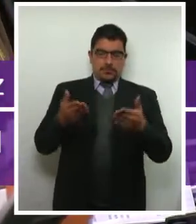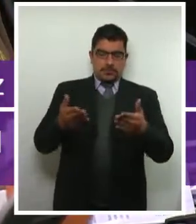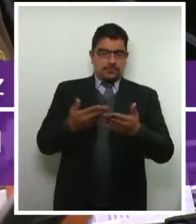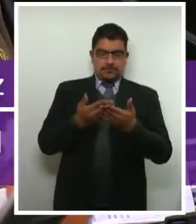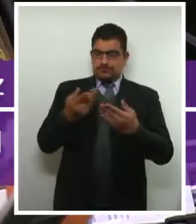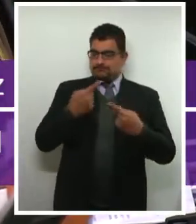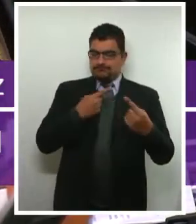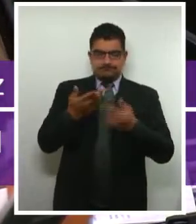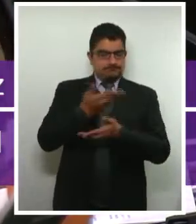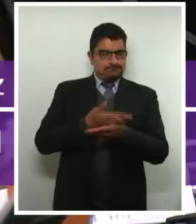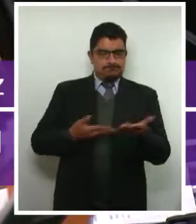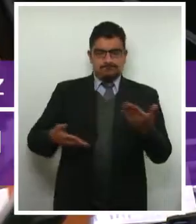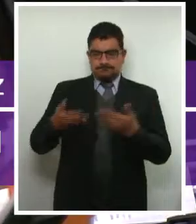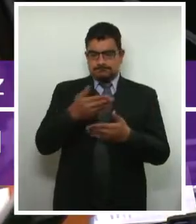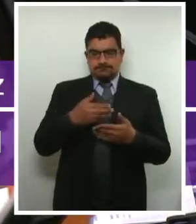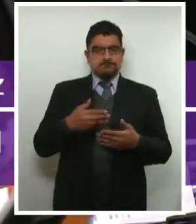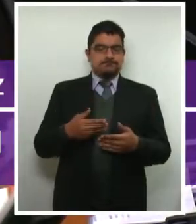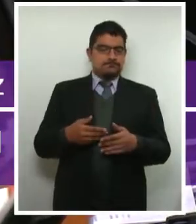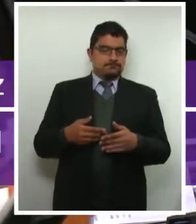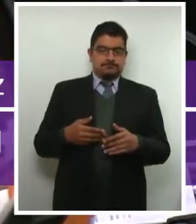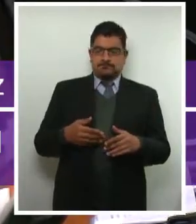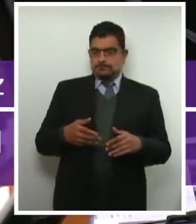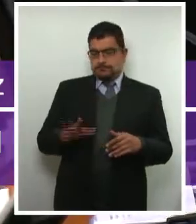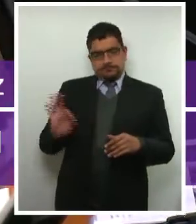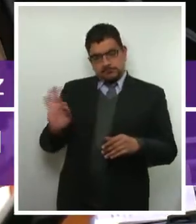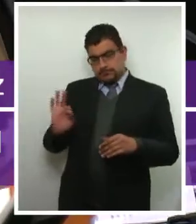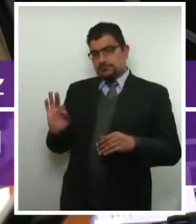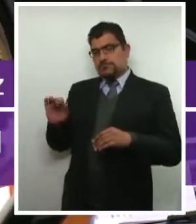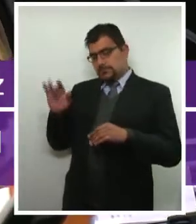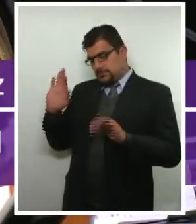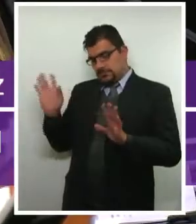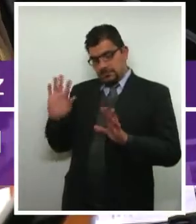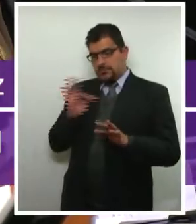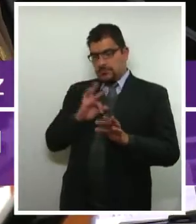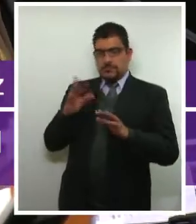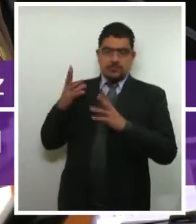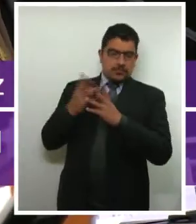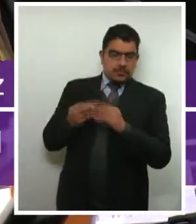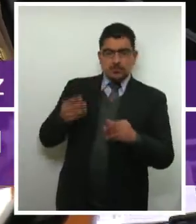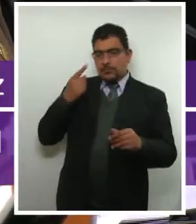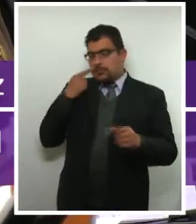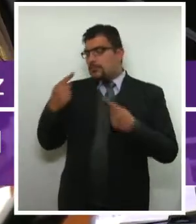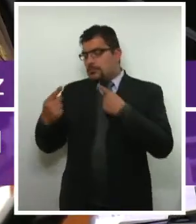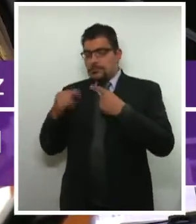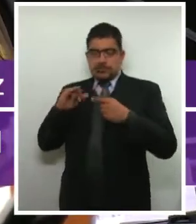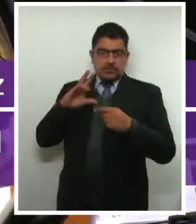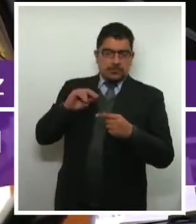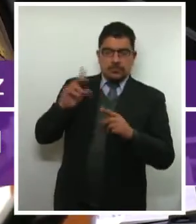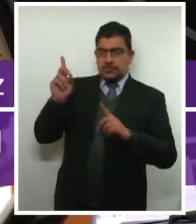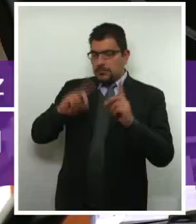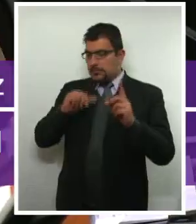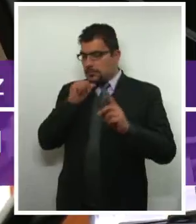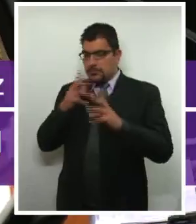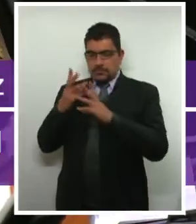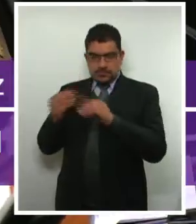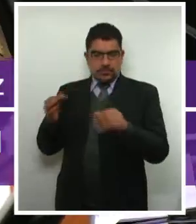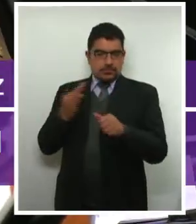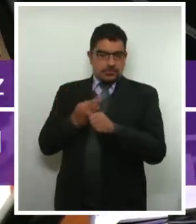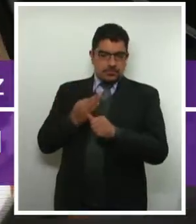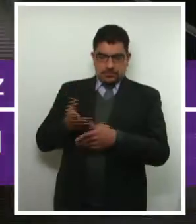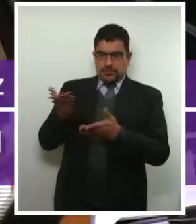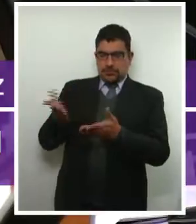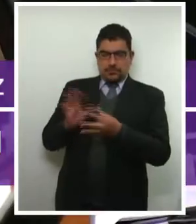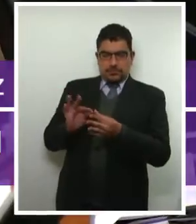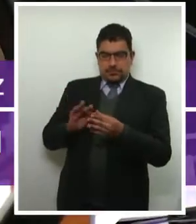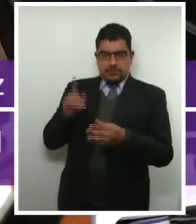a discusión y independientemente de que por supuesto se pueda buscar los consensos y aclarar la duda como la que